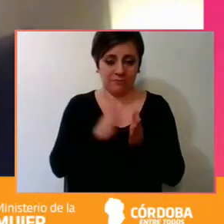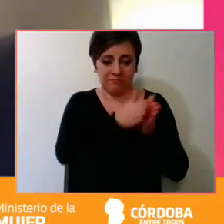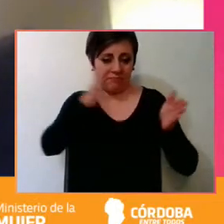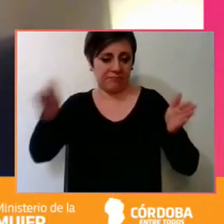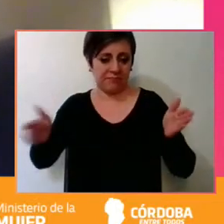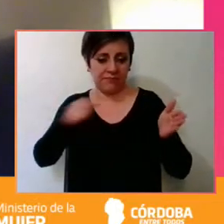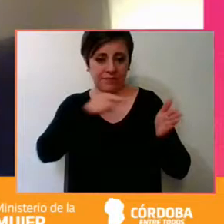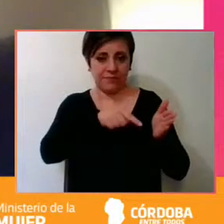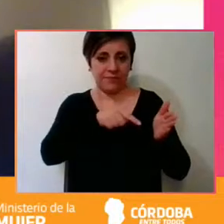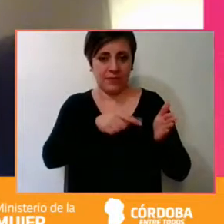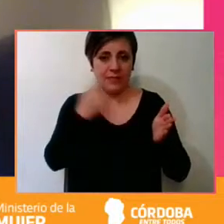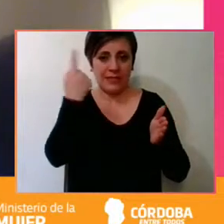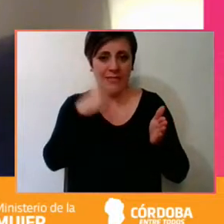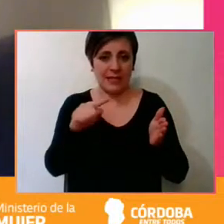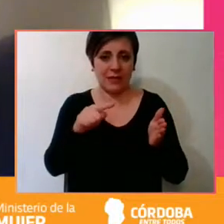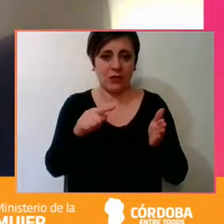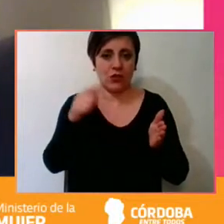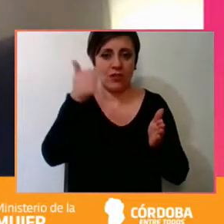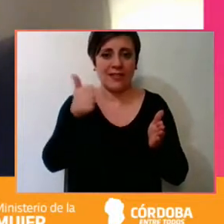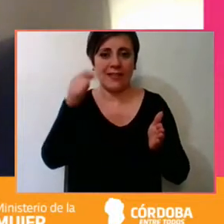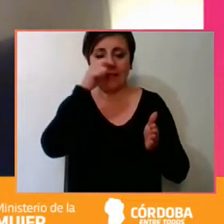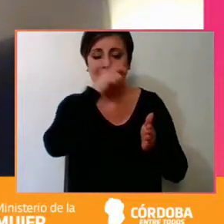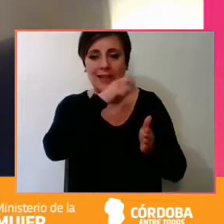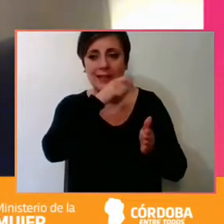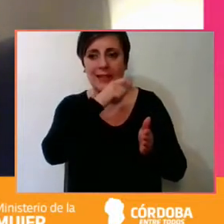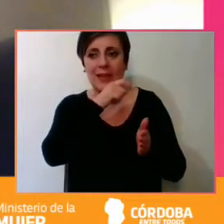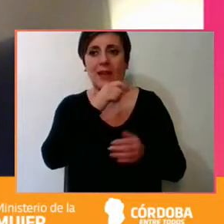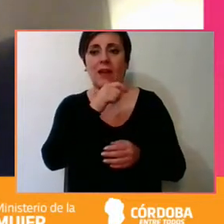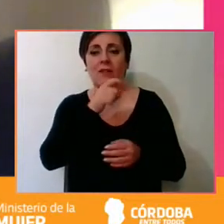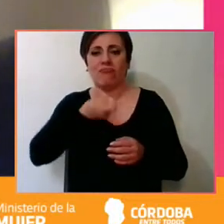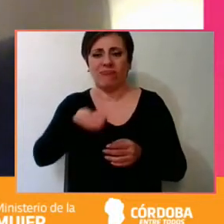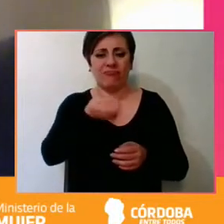cometido 167 feminicidios.